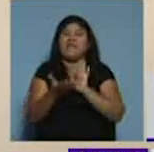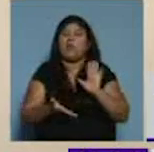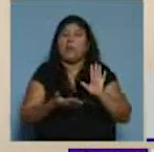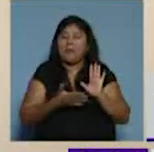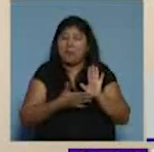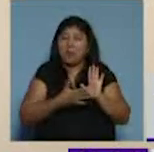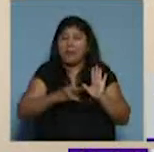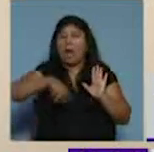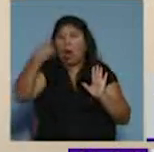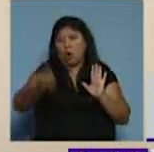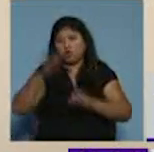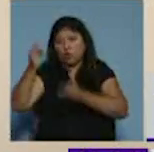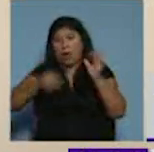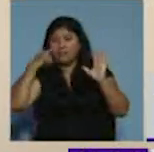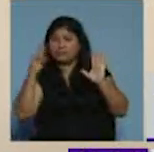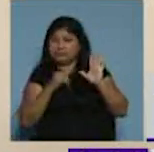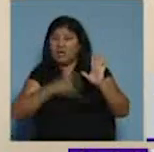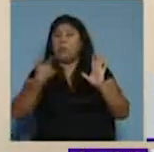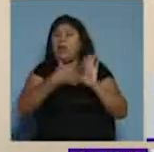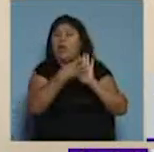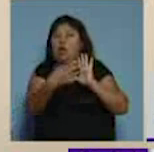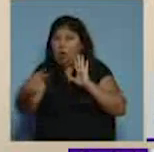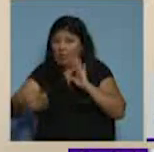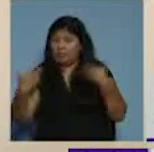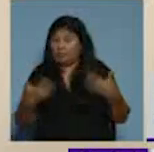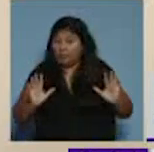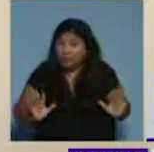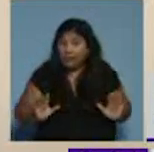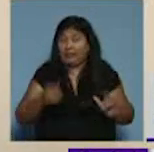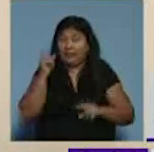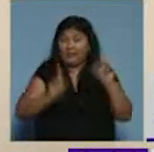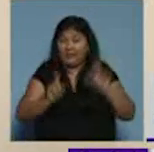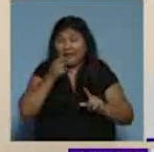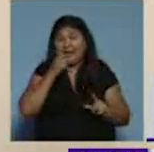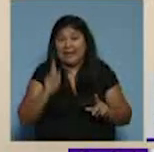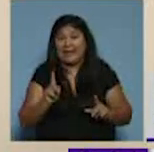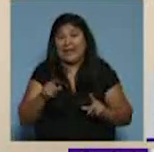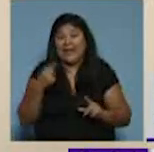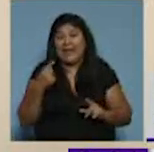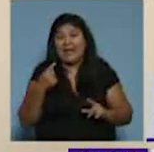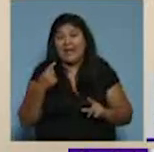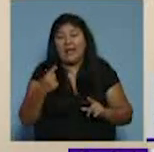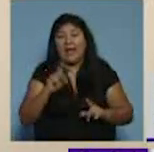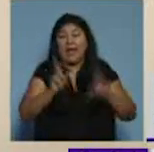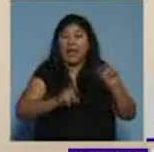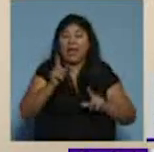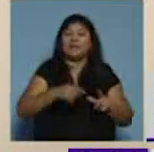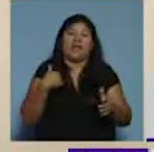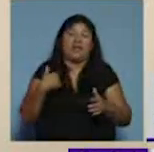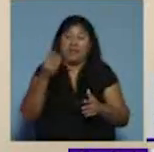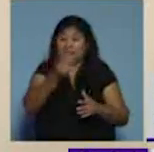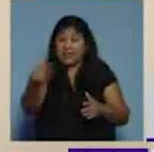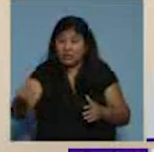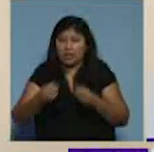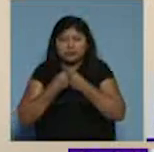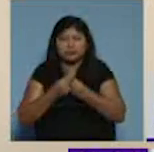y parece que fuera mucho más difícil este comprobar las tal vez por la cantidad de procesados y todo